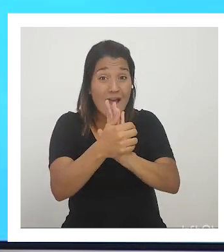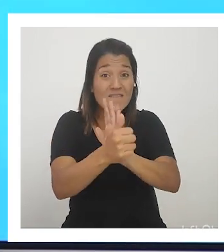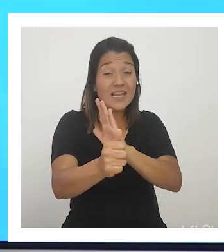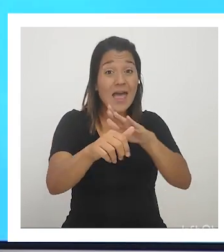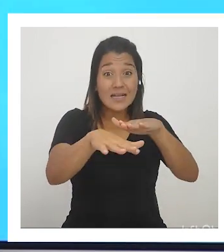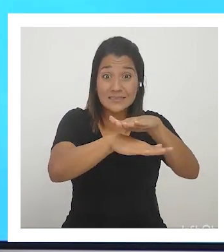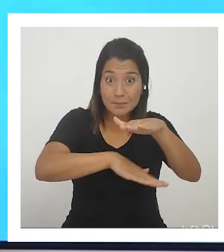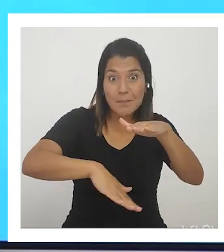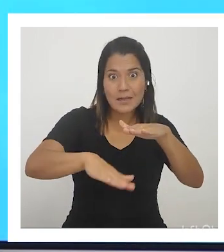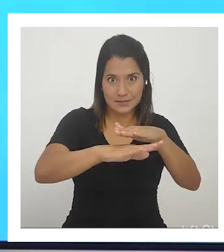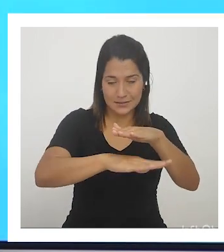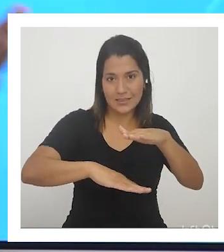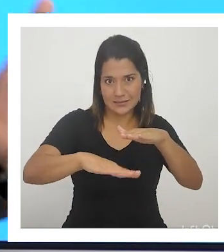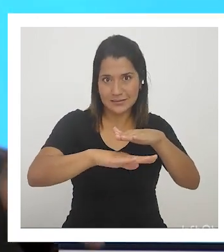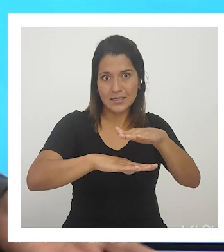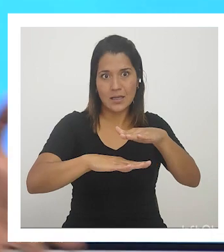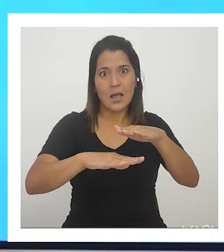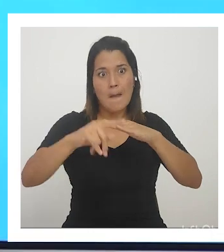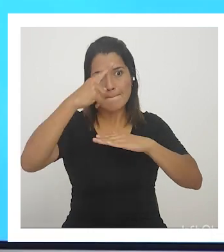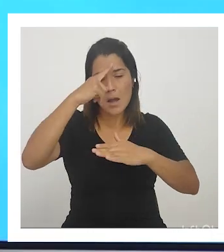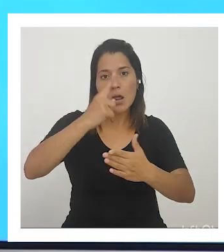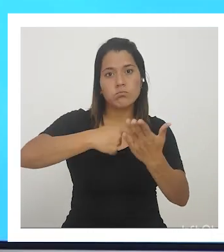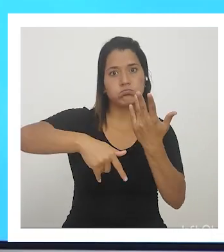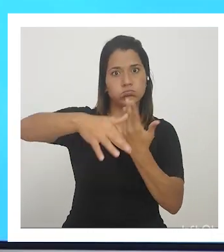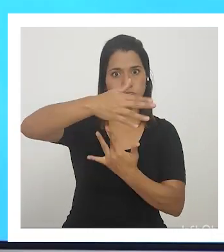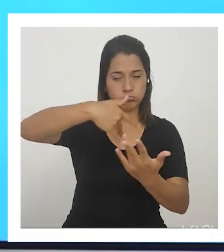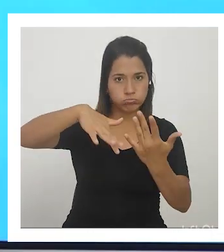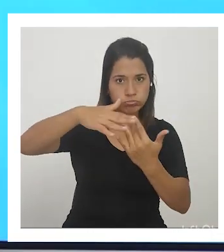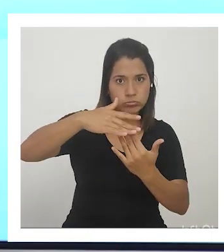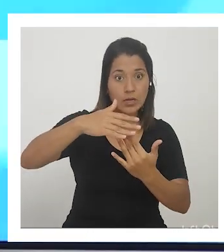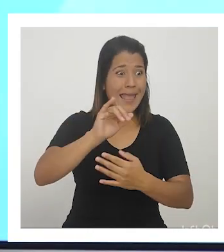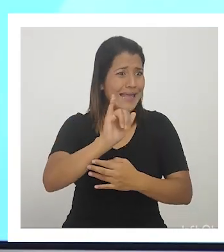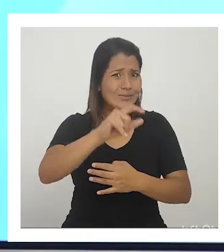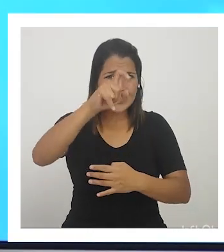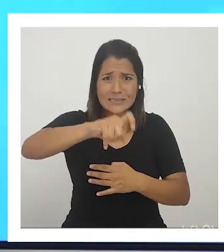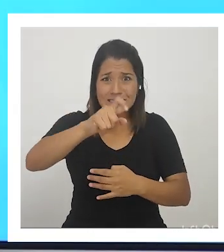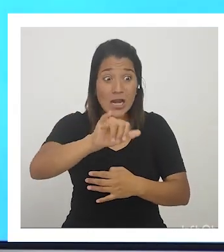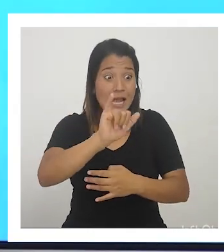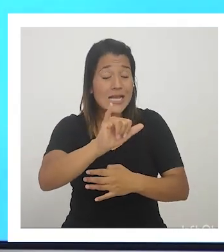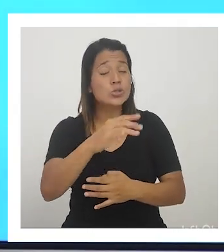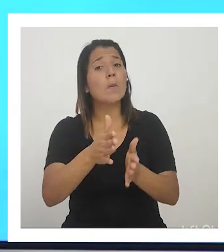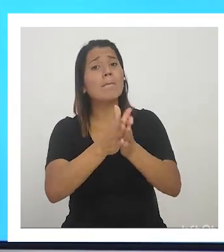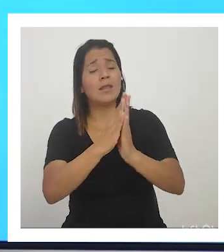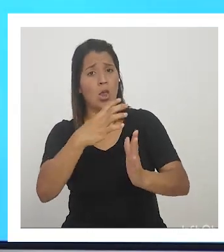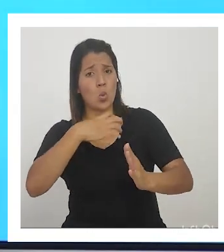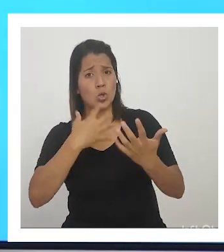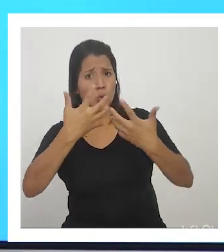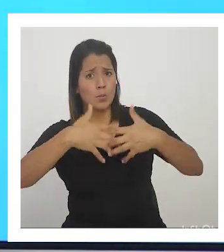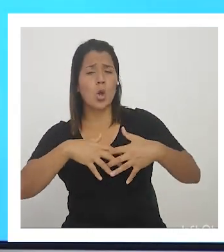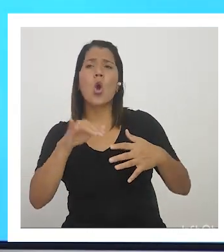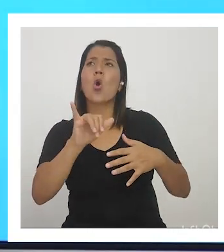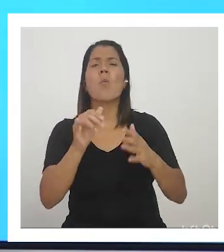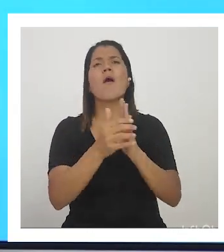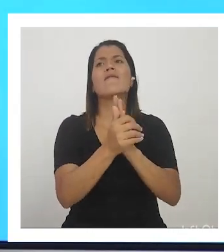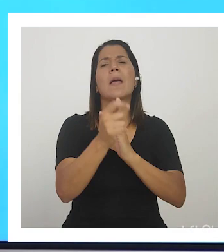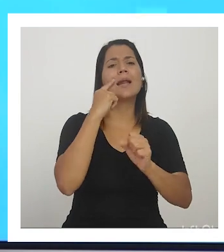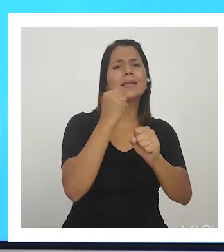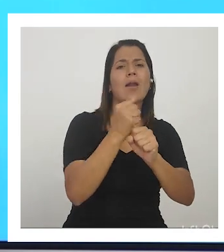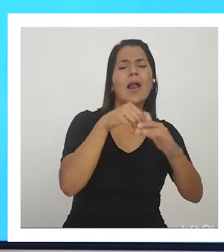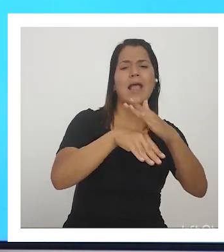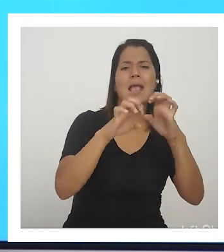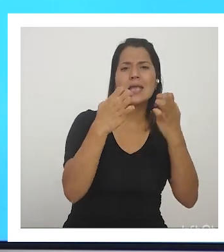requieren, y los empresarios así lo solicitan, trabajo en equipo, pensamiento crítico, todas estas habilidades